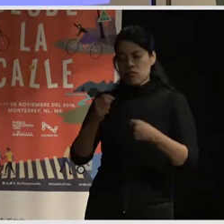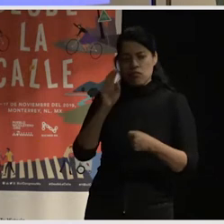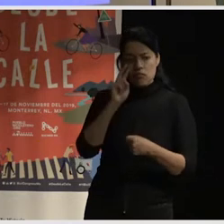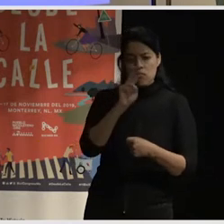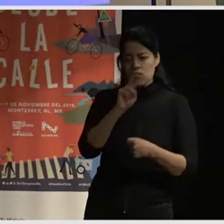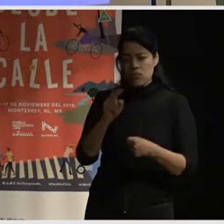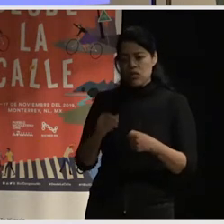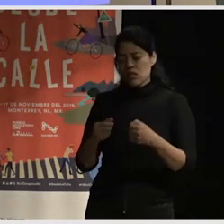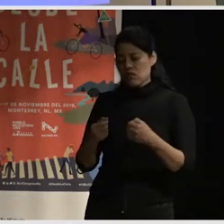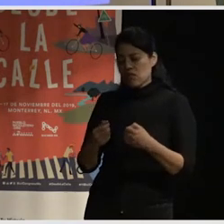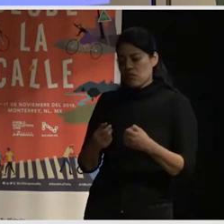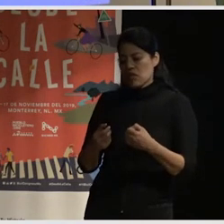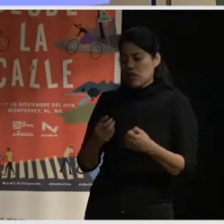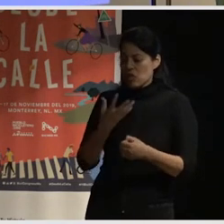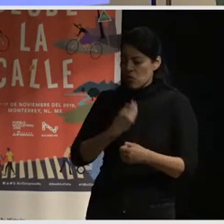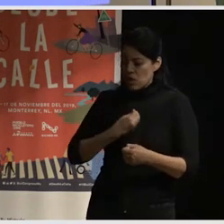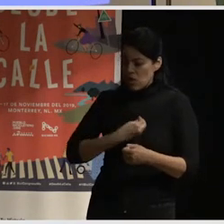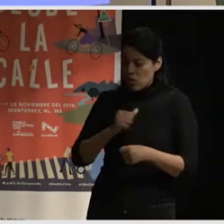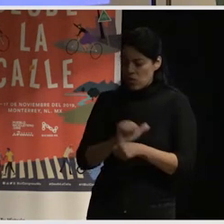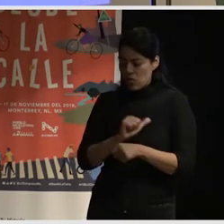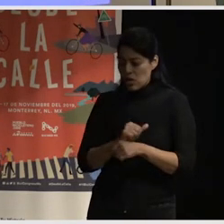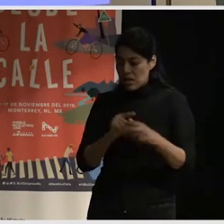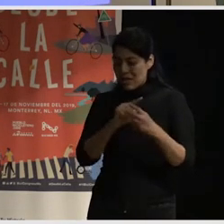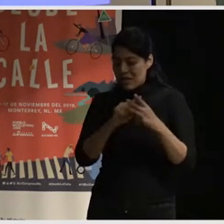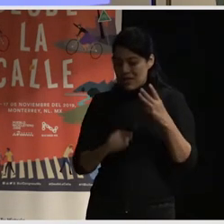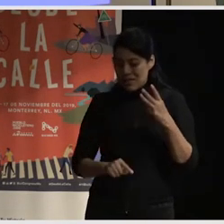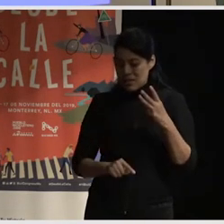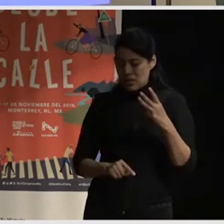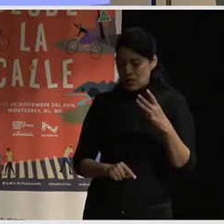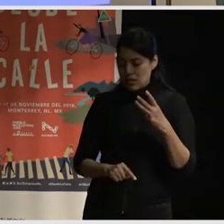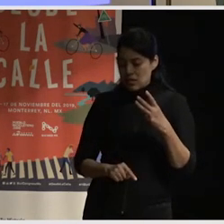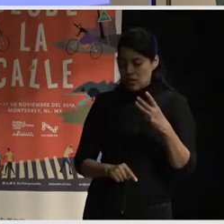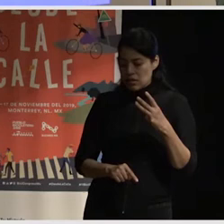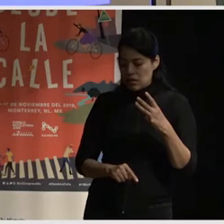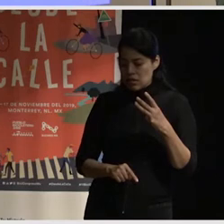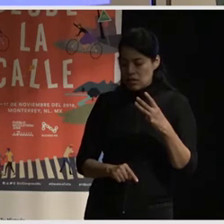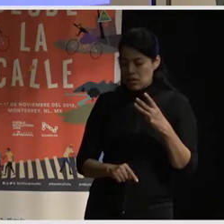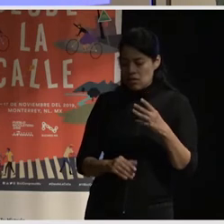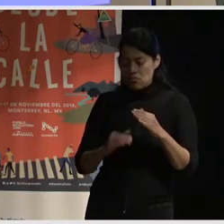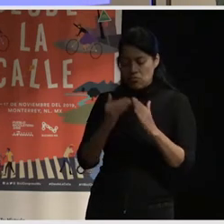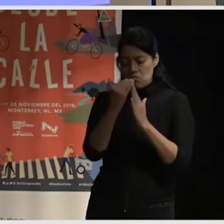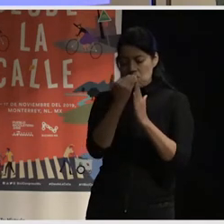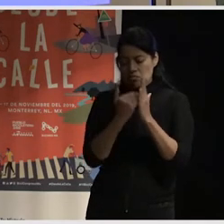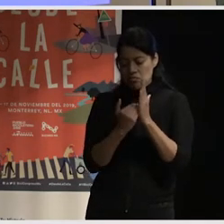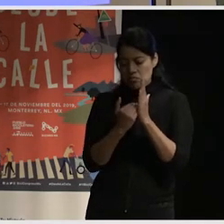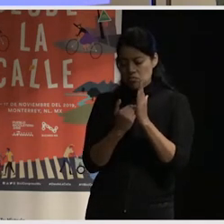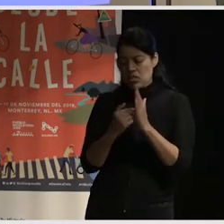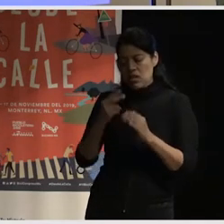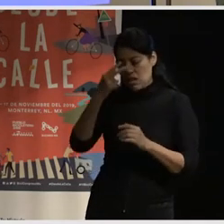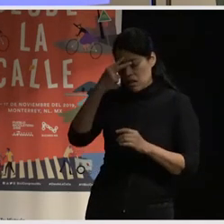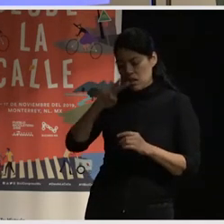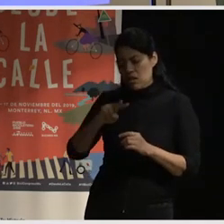y en sus condiciones de rendimiento vehicular en esas tres están completamente sube estandarizadas en mexico para